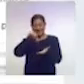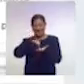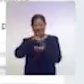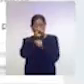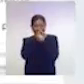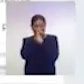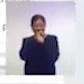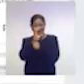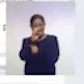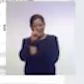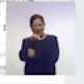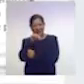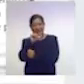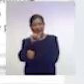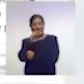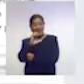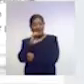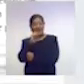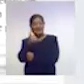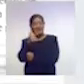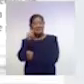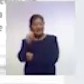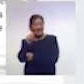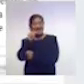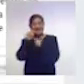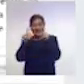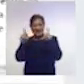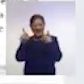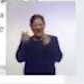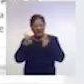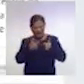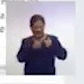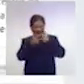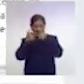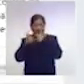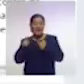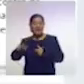CONACYT Tlaxcala va a reforzar el crecimiento de la economía del estado,